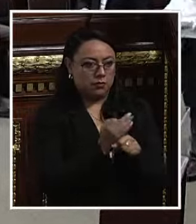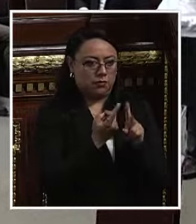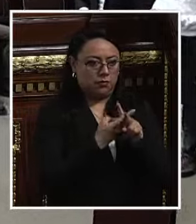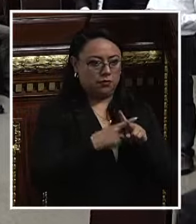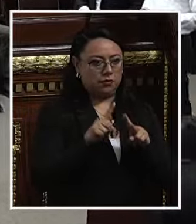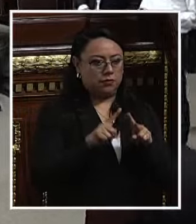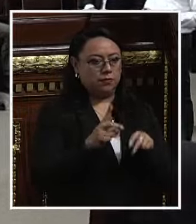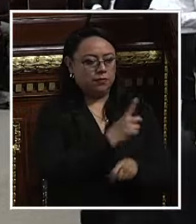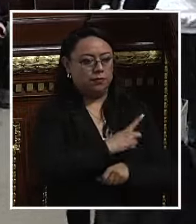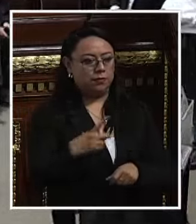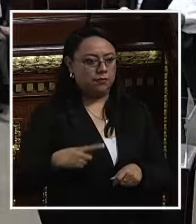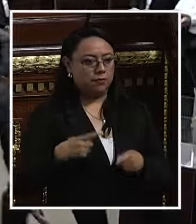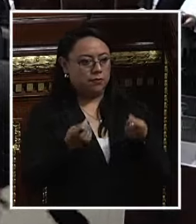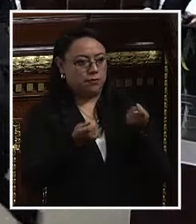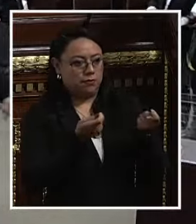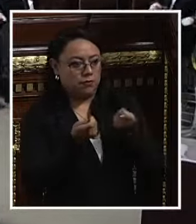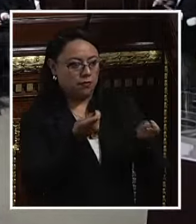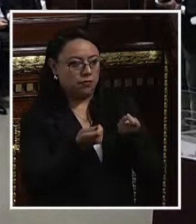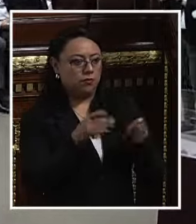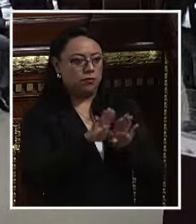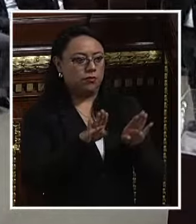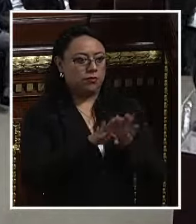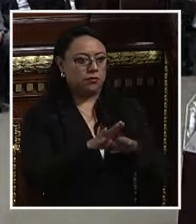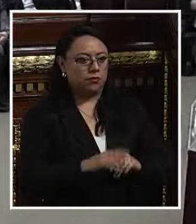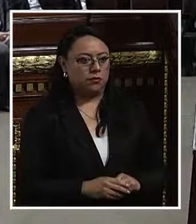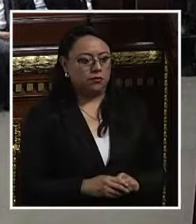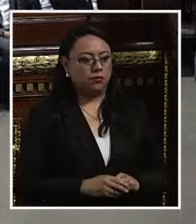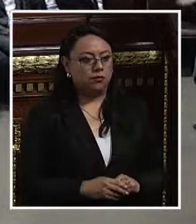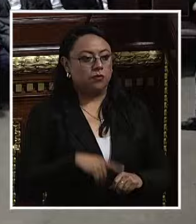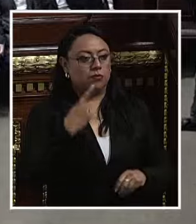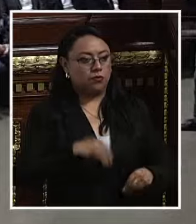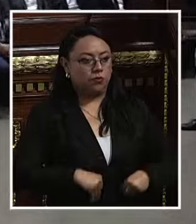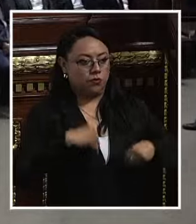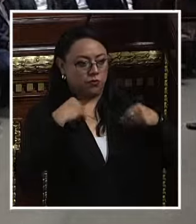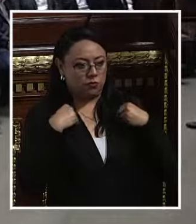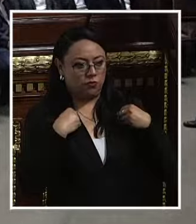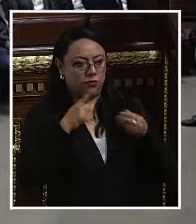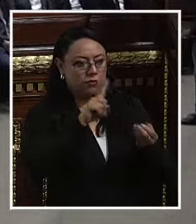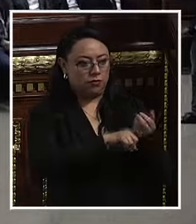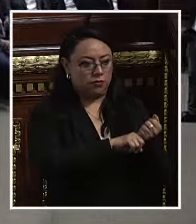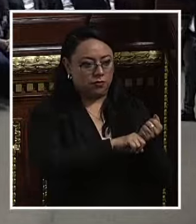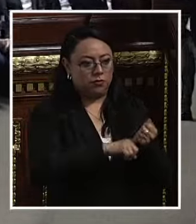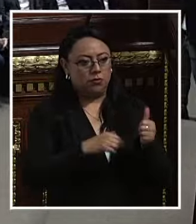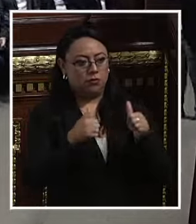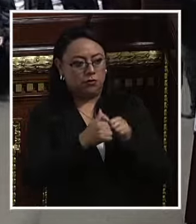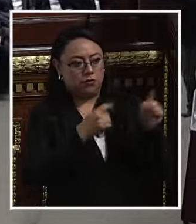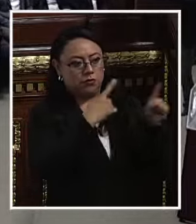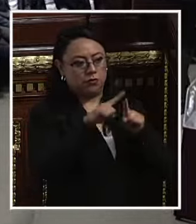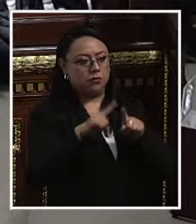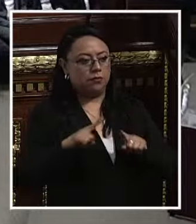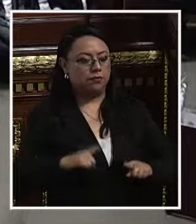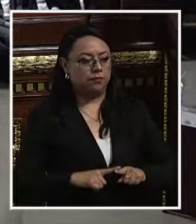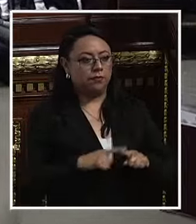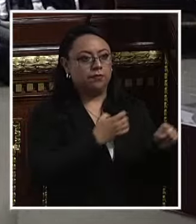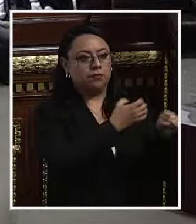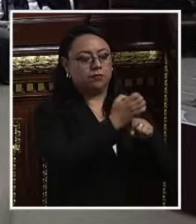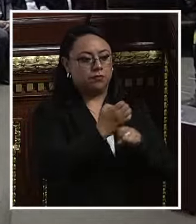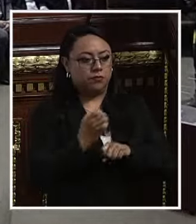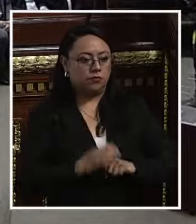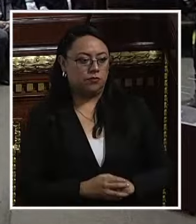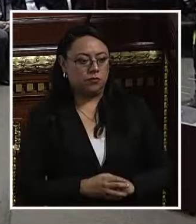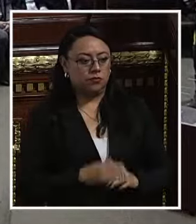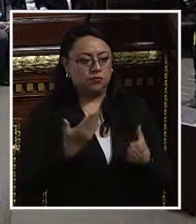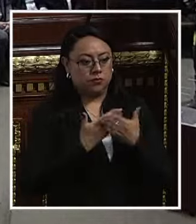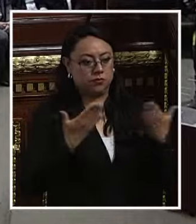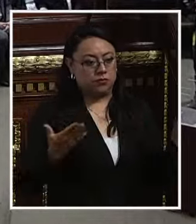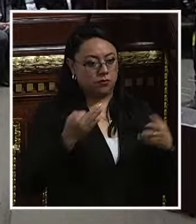responsable, tanto en su vida interna como en su interacción con las demás entidades públicas. Este Congreso no es una isla